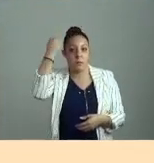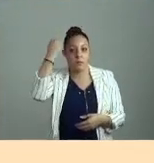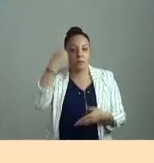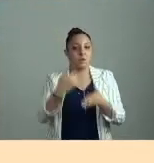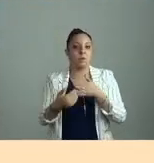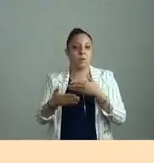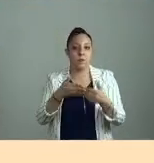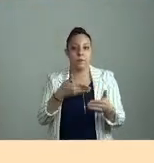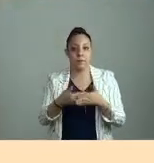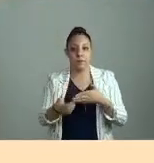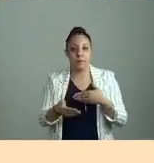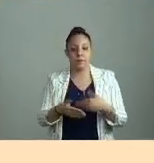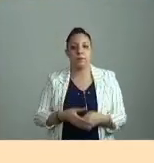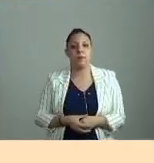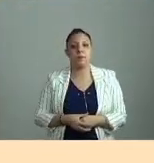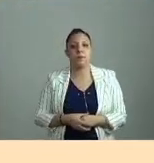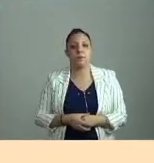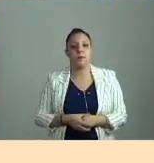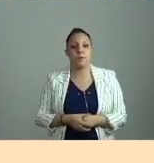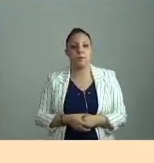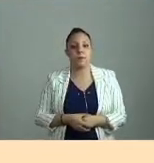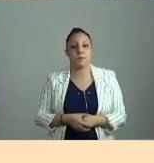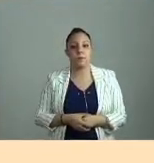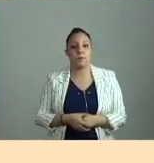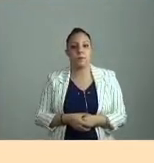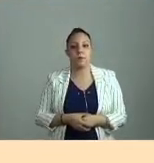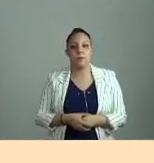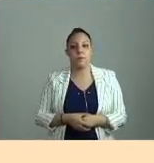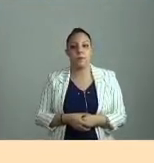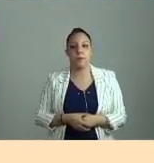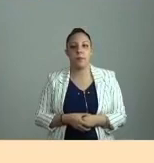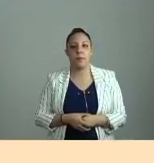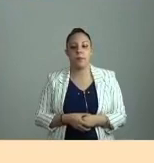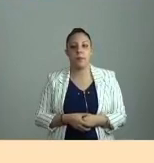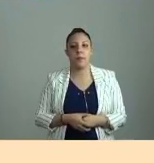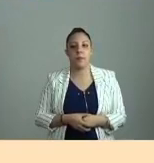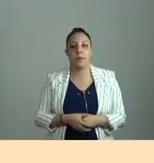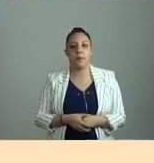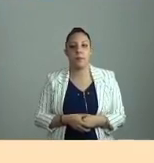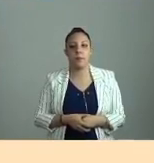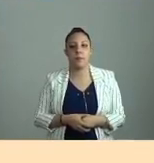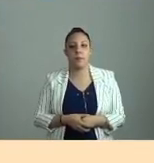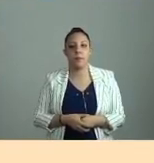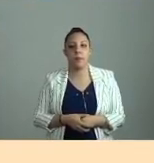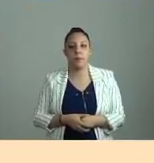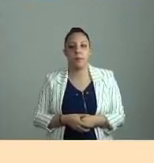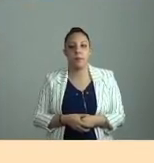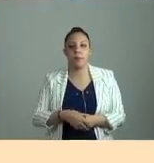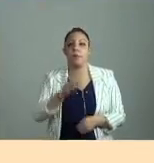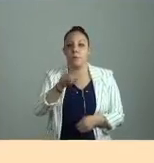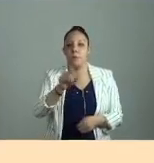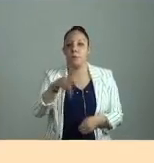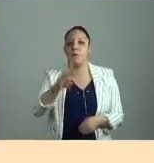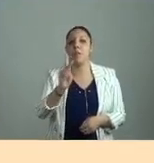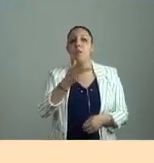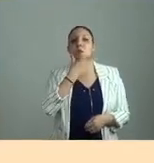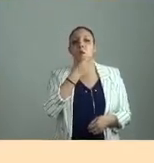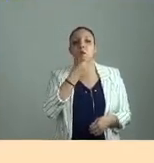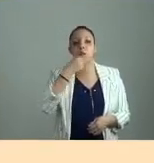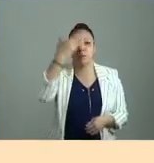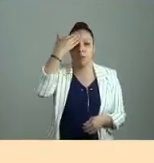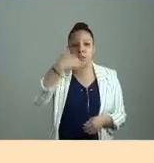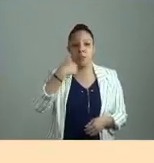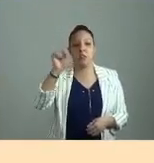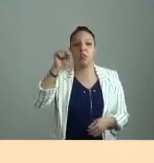de la tecnología que puedes hablar un poco más de cómodos que siempre hay una contradicción muy fuerte no porque